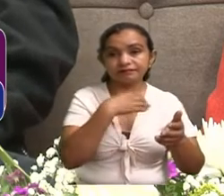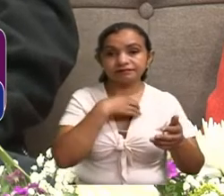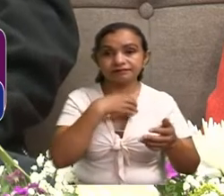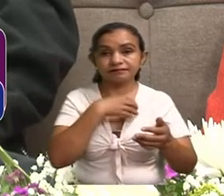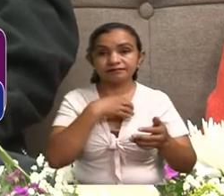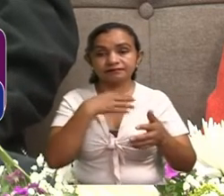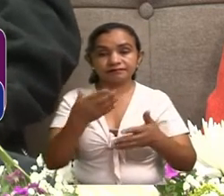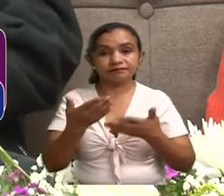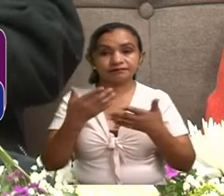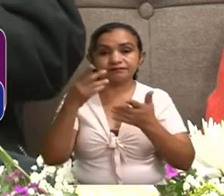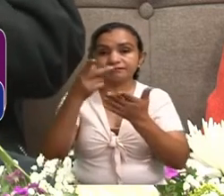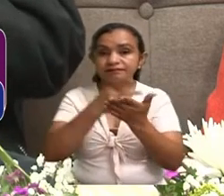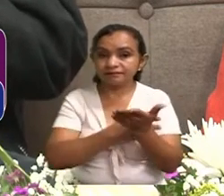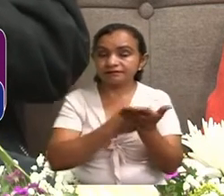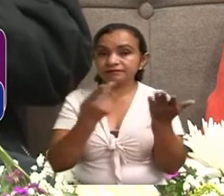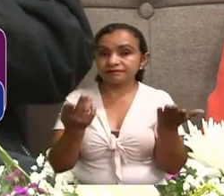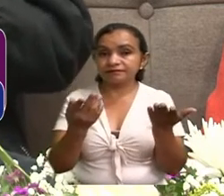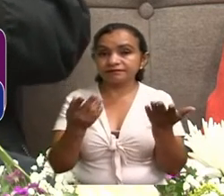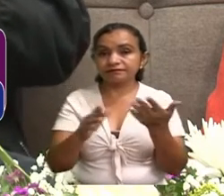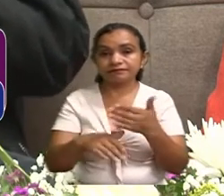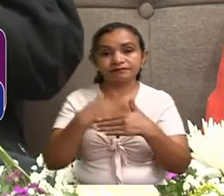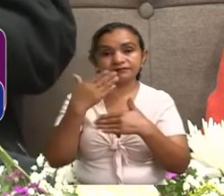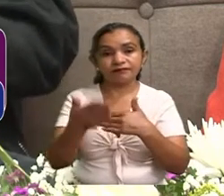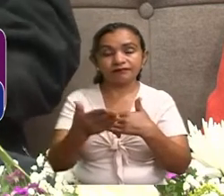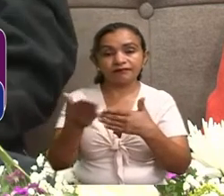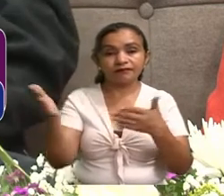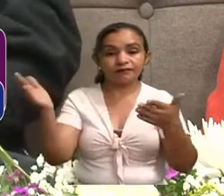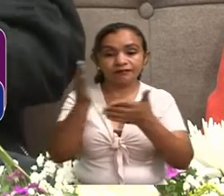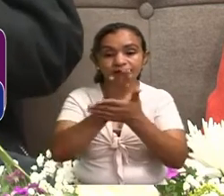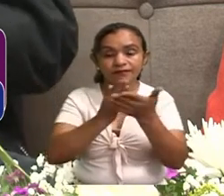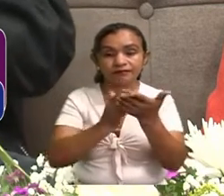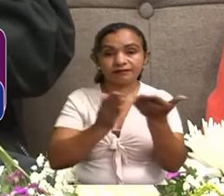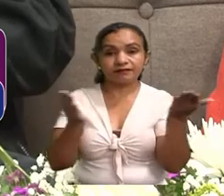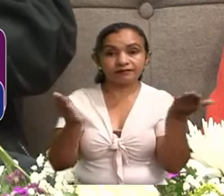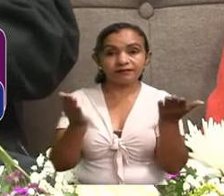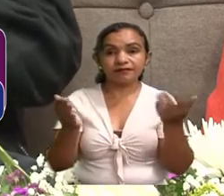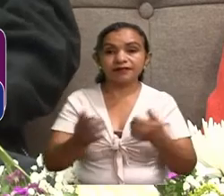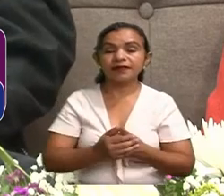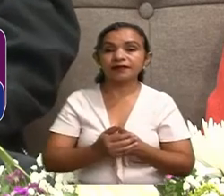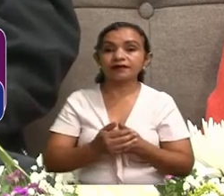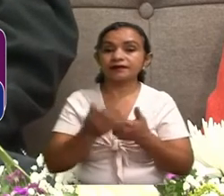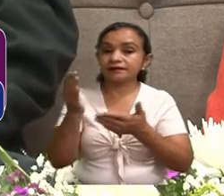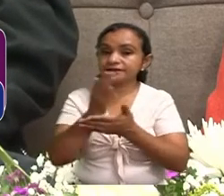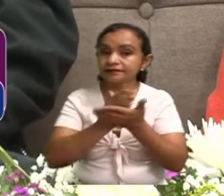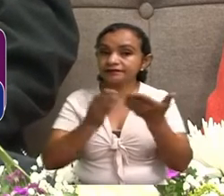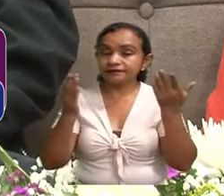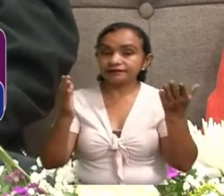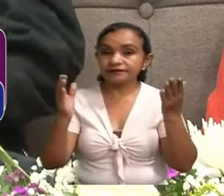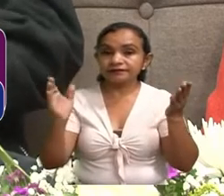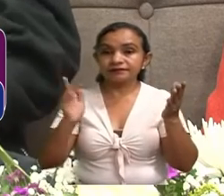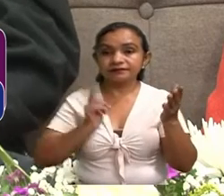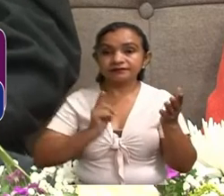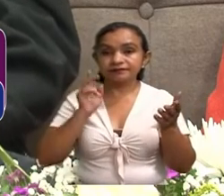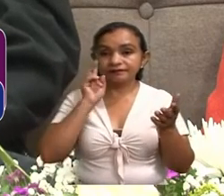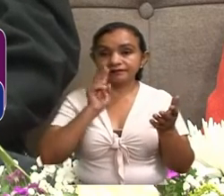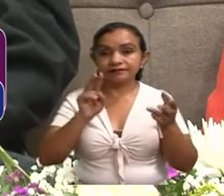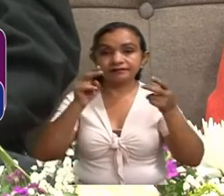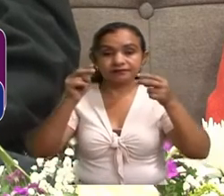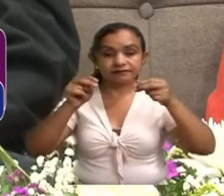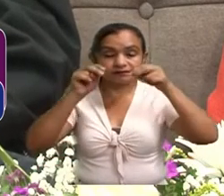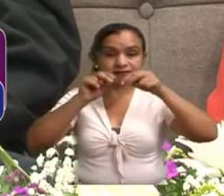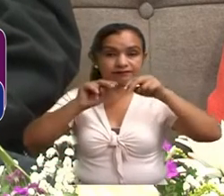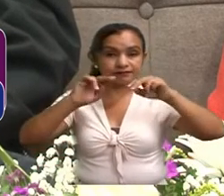suyo su proyecto. Y entonces nosotros después, con algunos elementos técnicos y con algunos elementos que tienen que ver con el medio ambiente,